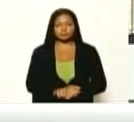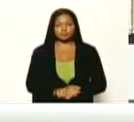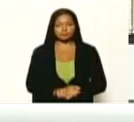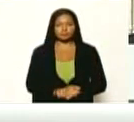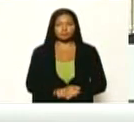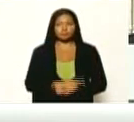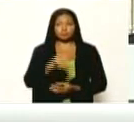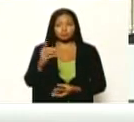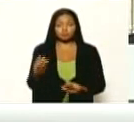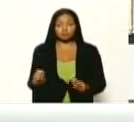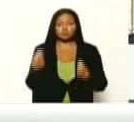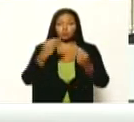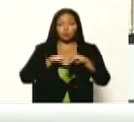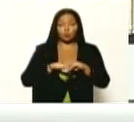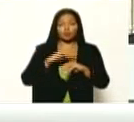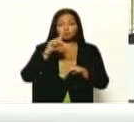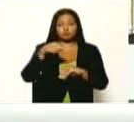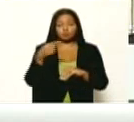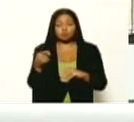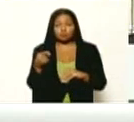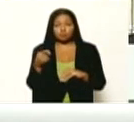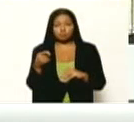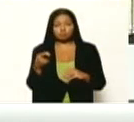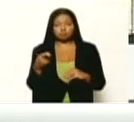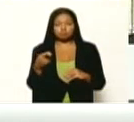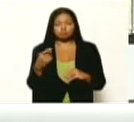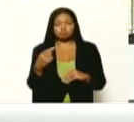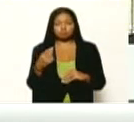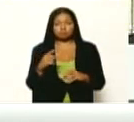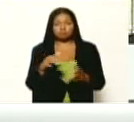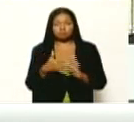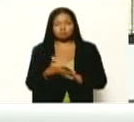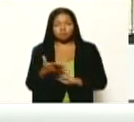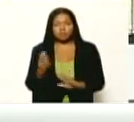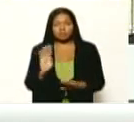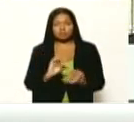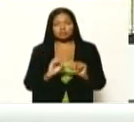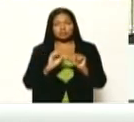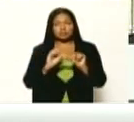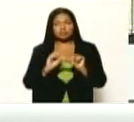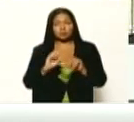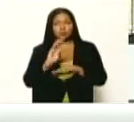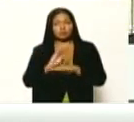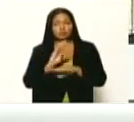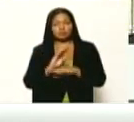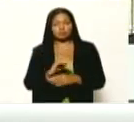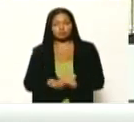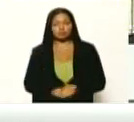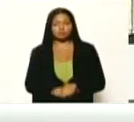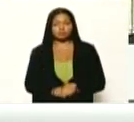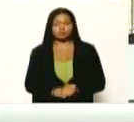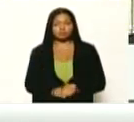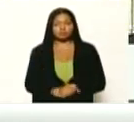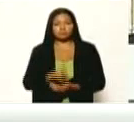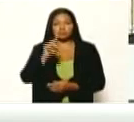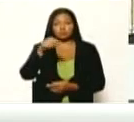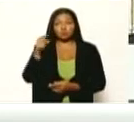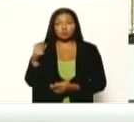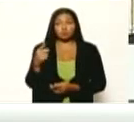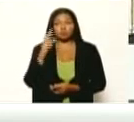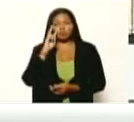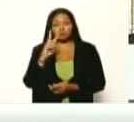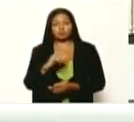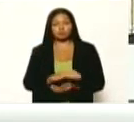¿Está usted de acuerdo, sí o no, en que hay que seguir cuidándose? ¿Sí o no? Vamos a